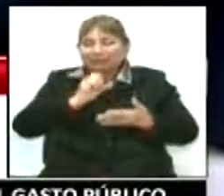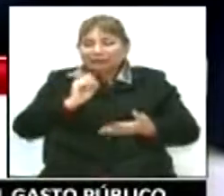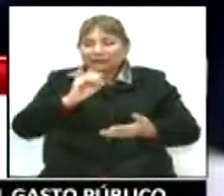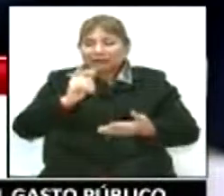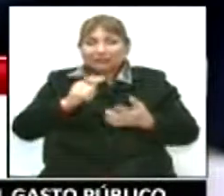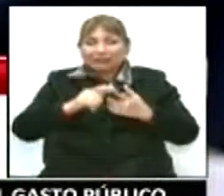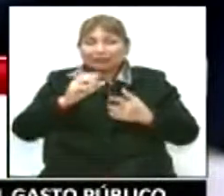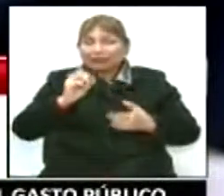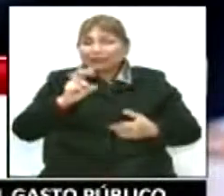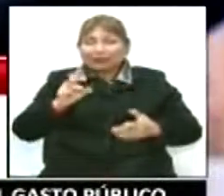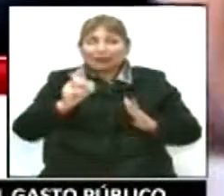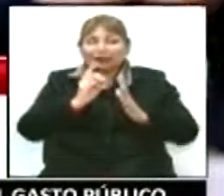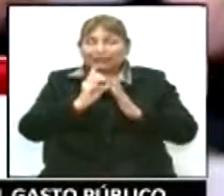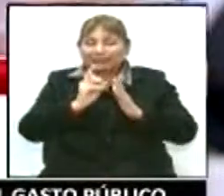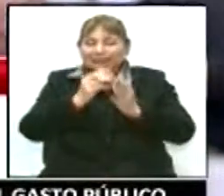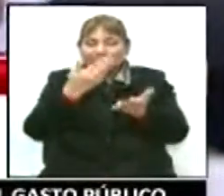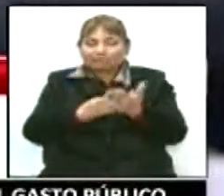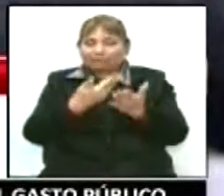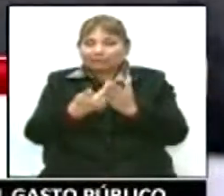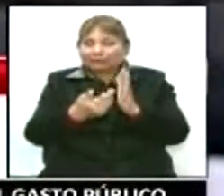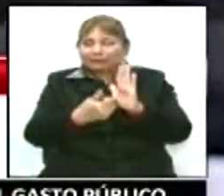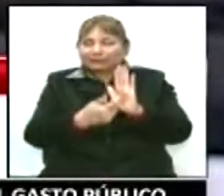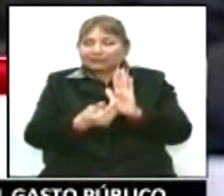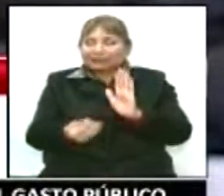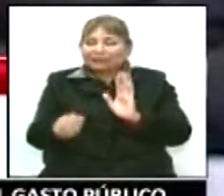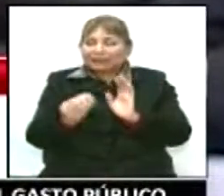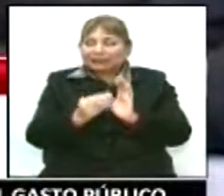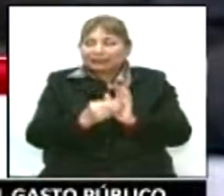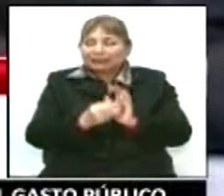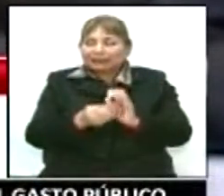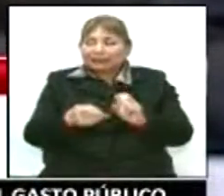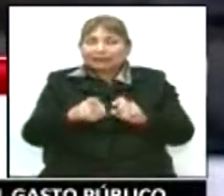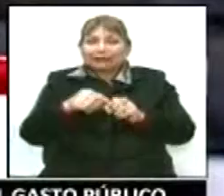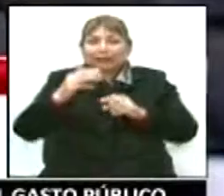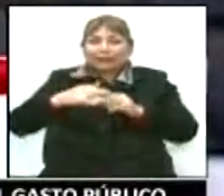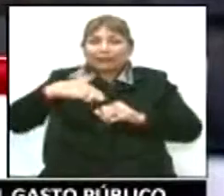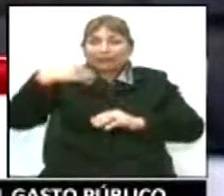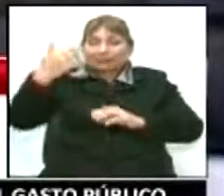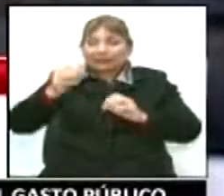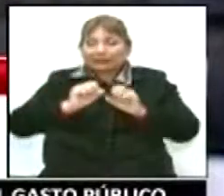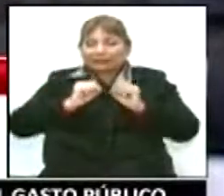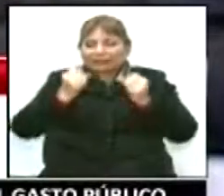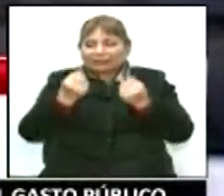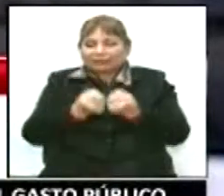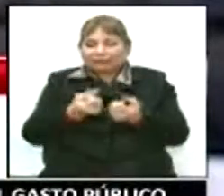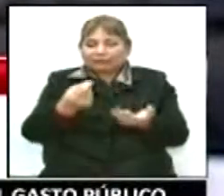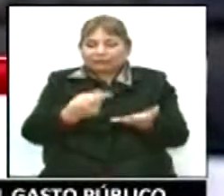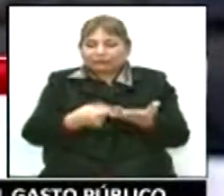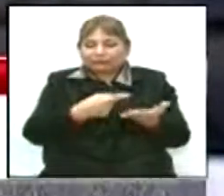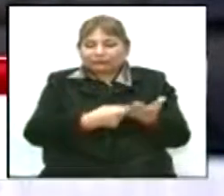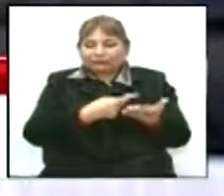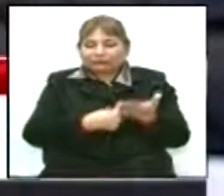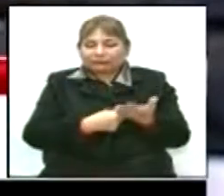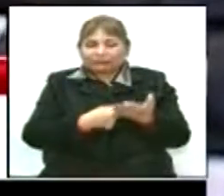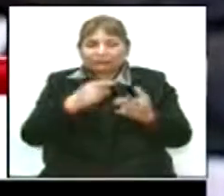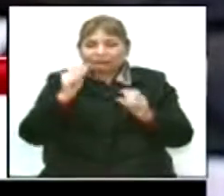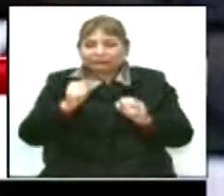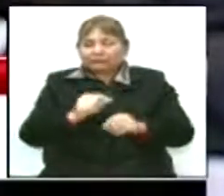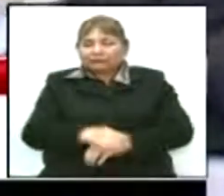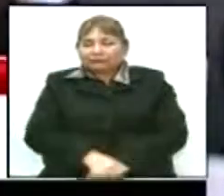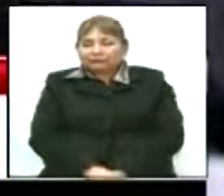un texto sustitutorio con el dictamen que lo sustente, valga la redundancia, y en la próxima sesión debatir ese